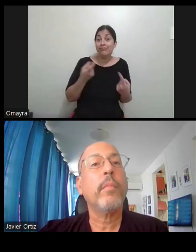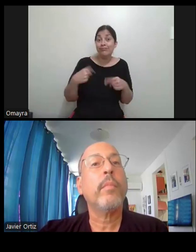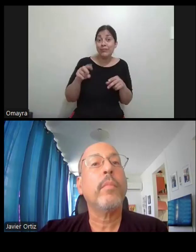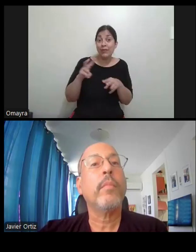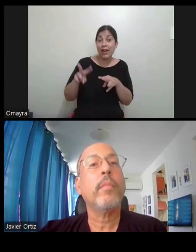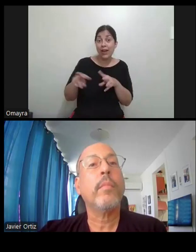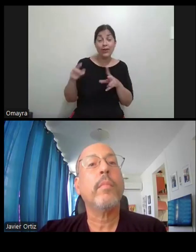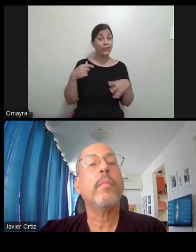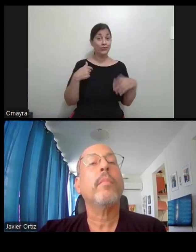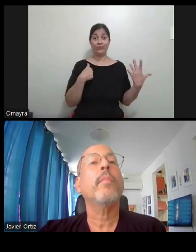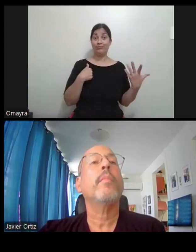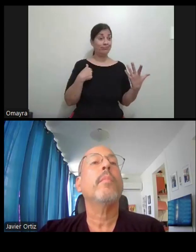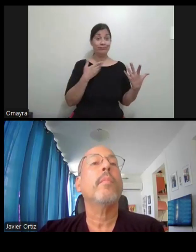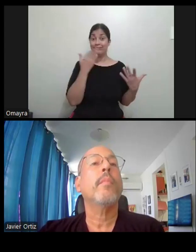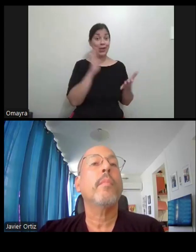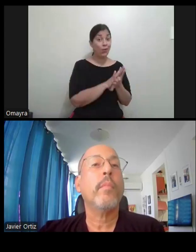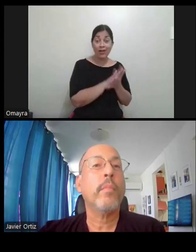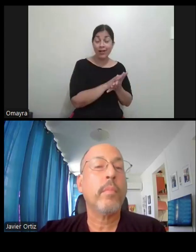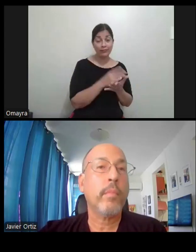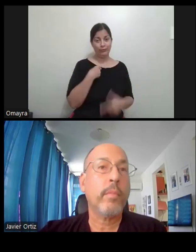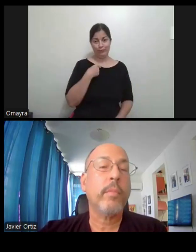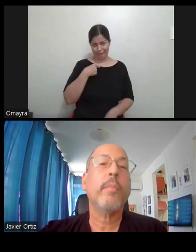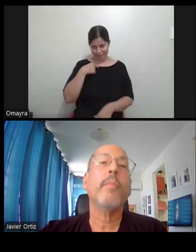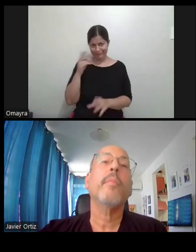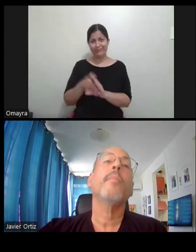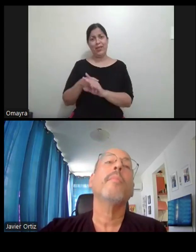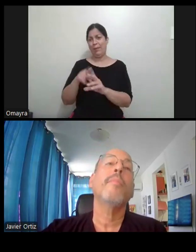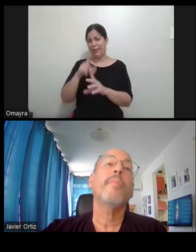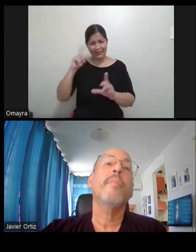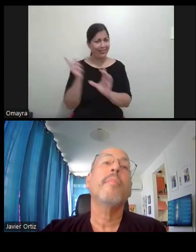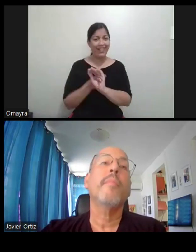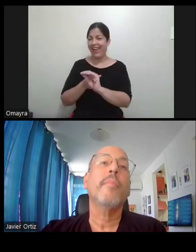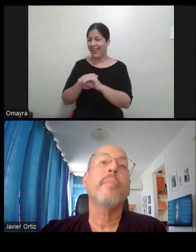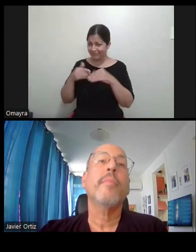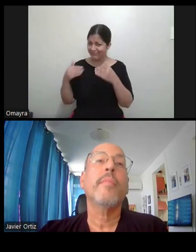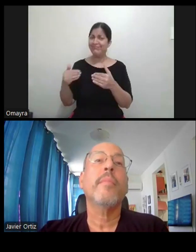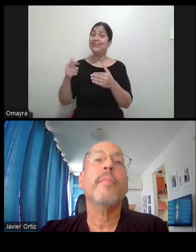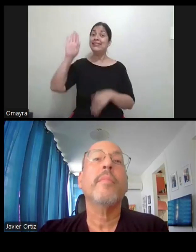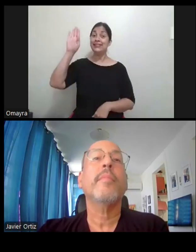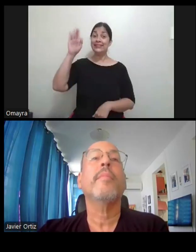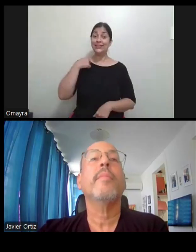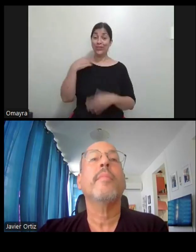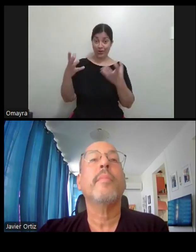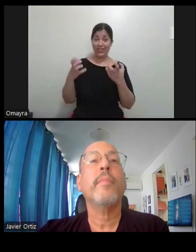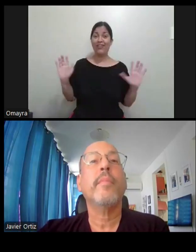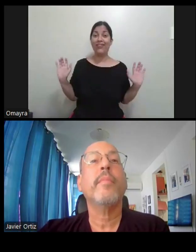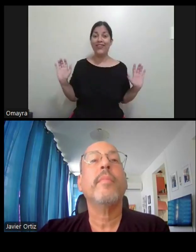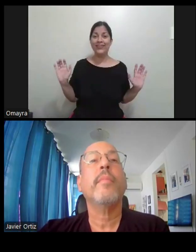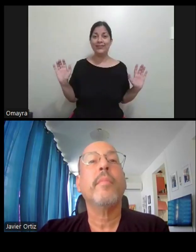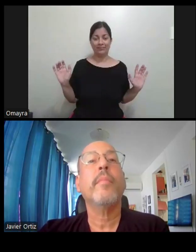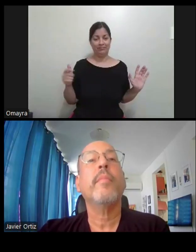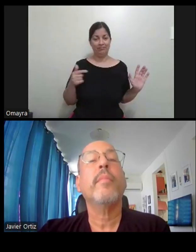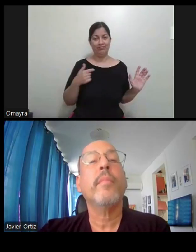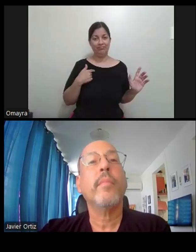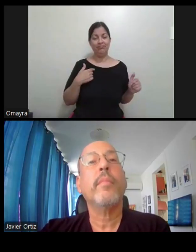clases. Presente y presentar, porque yo dije, yo quiero, presente y presentar. Yo dije, yo